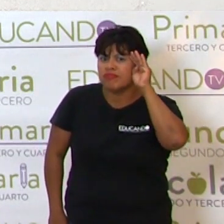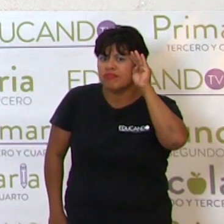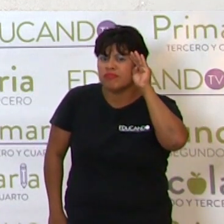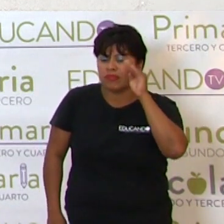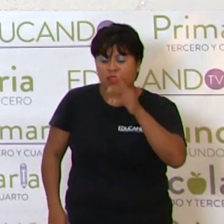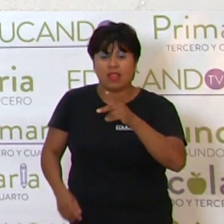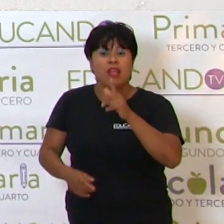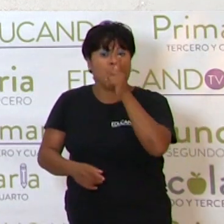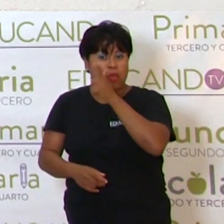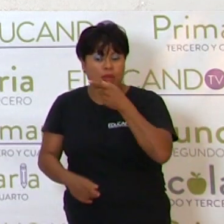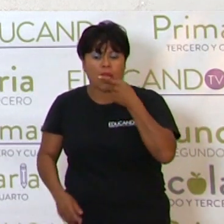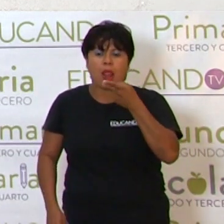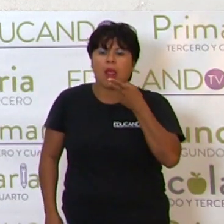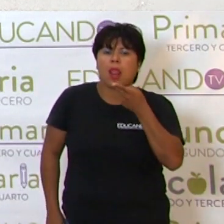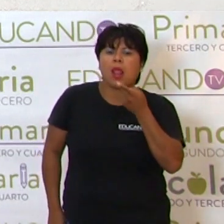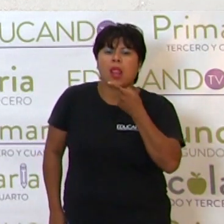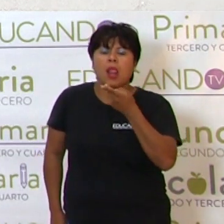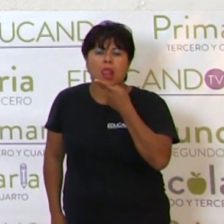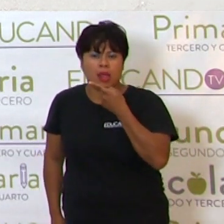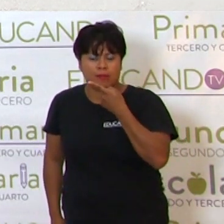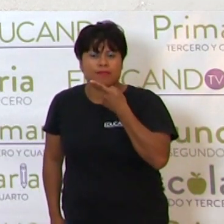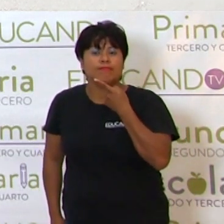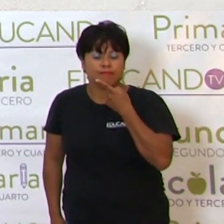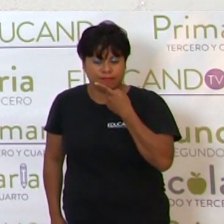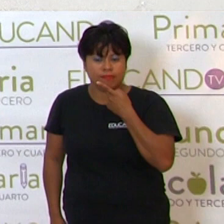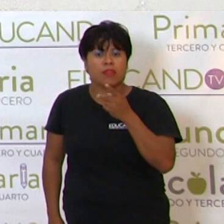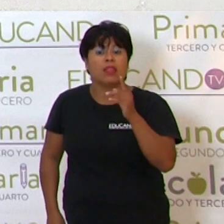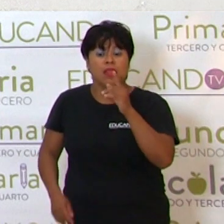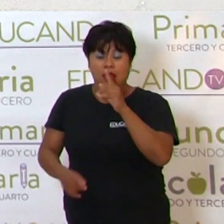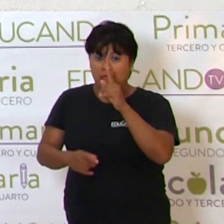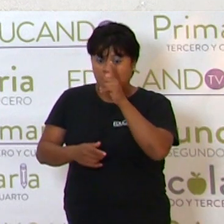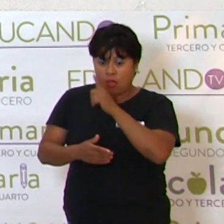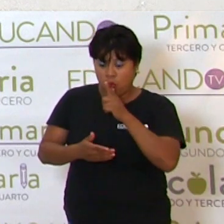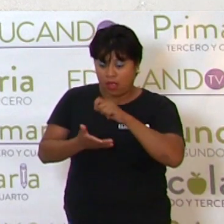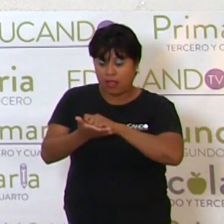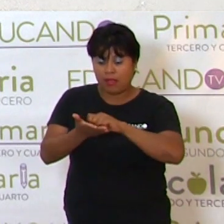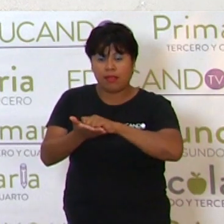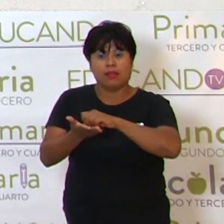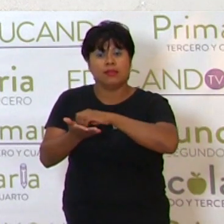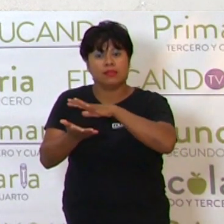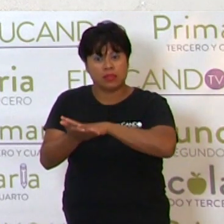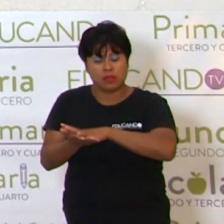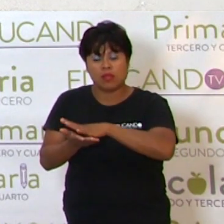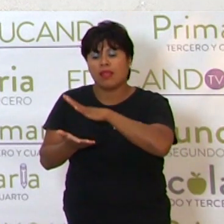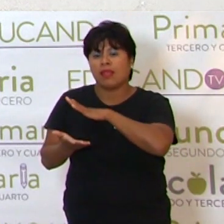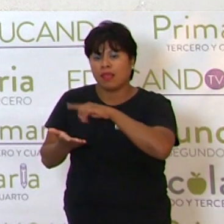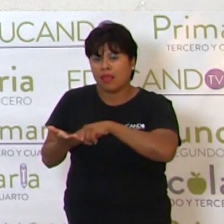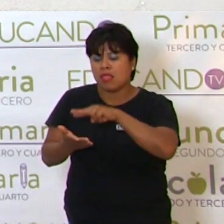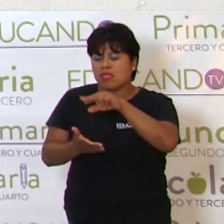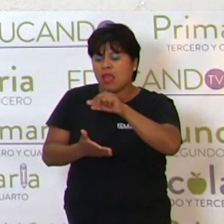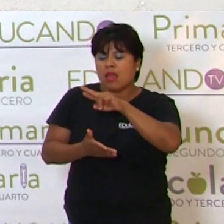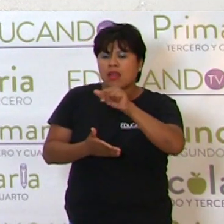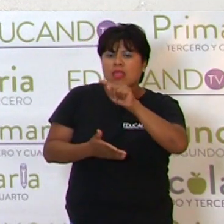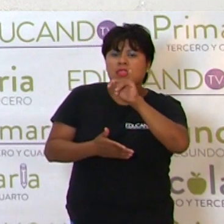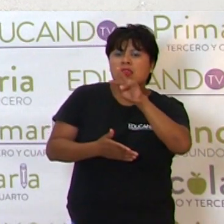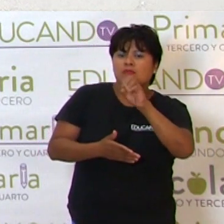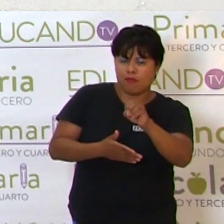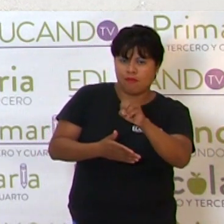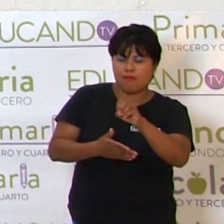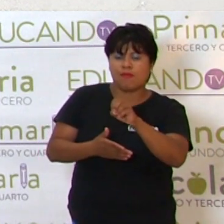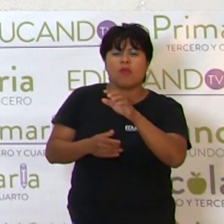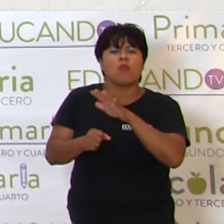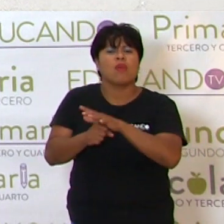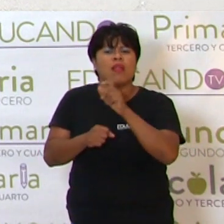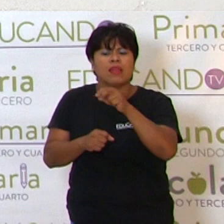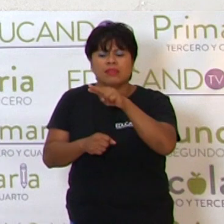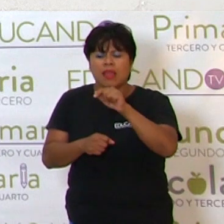lenguaje oral. Ahora, dentro del lenguaje escrito existe el lenguaje narrativo. ¿Cuál